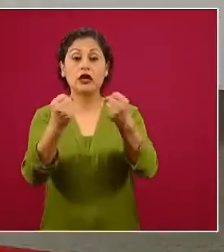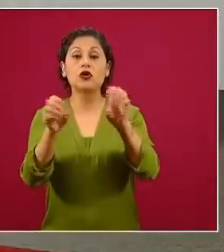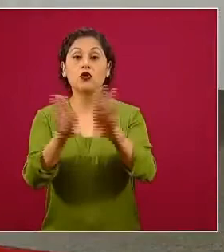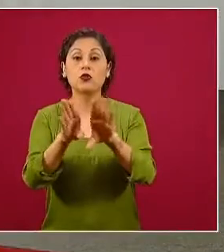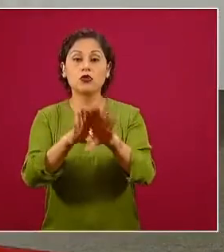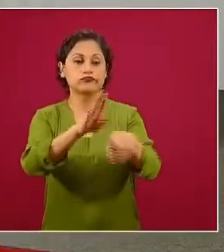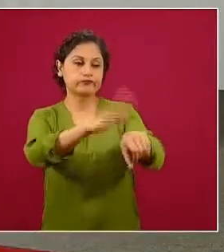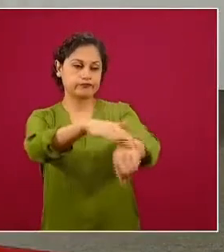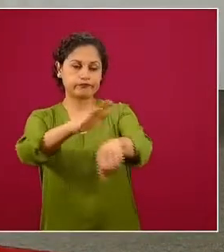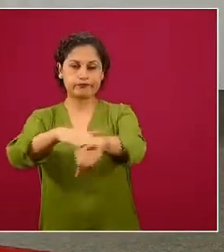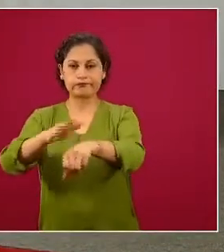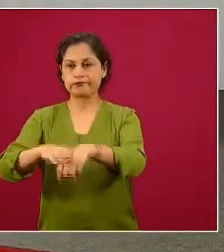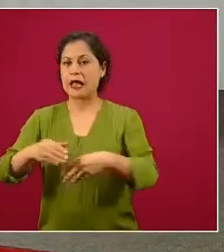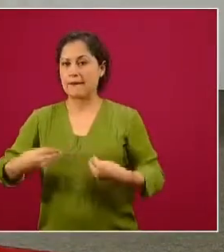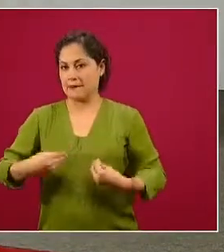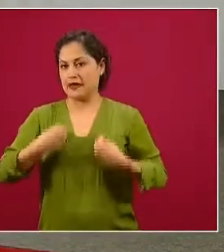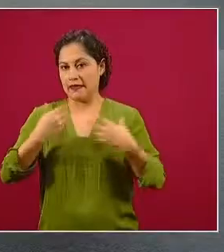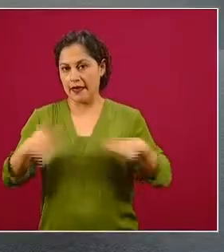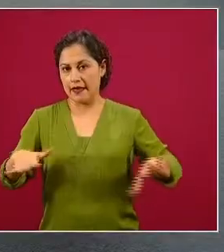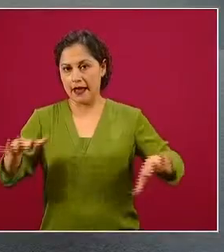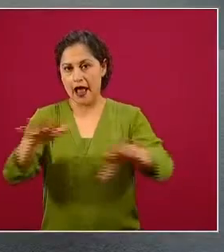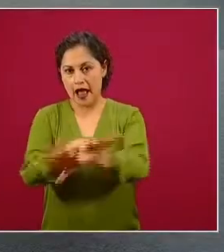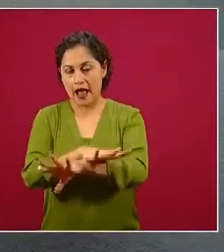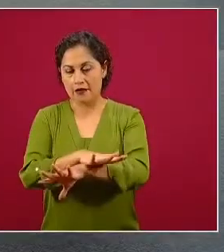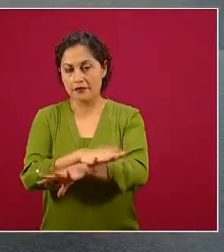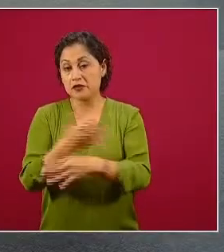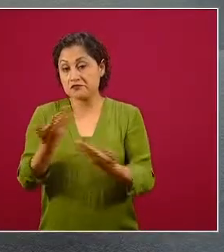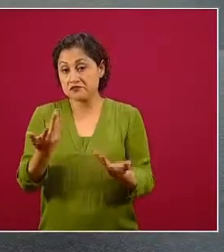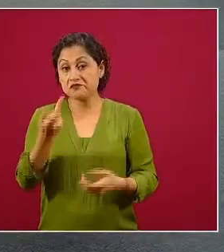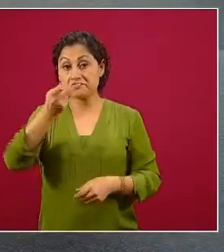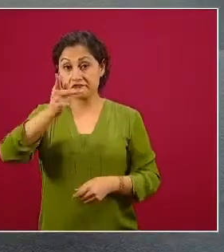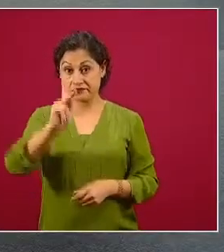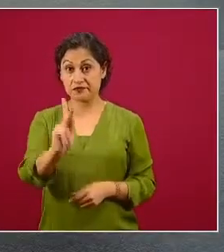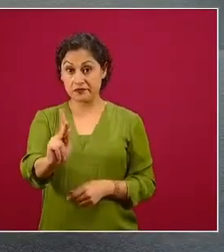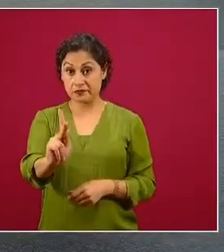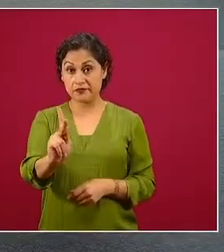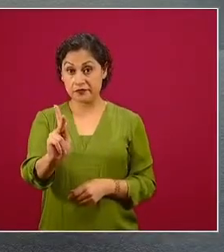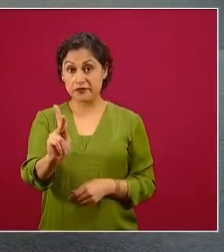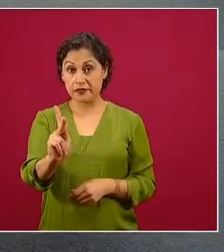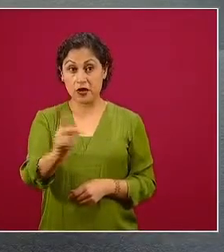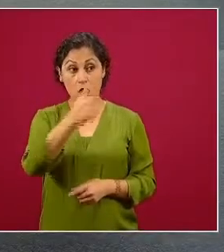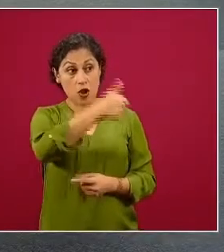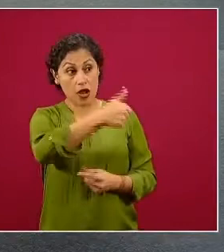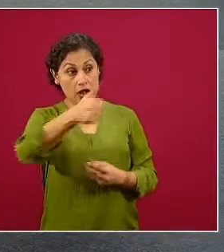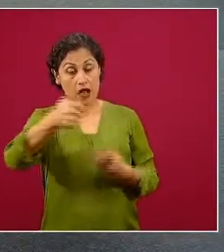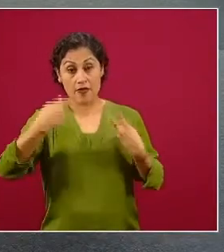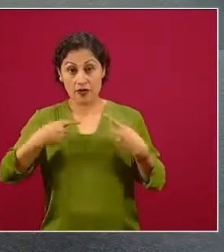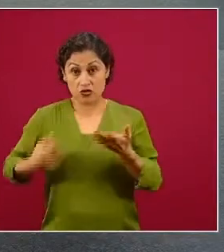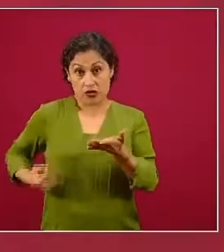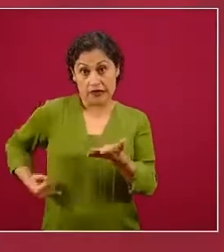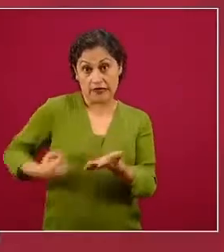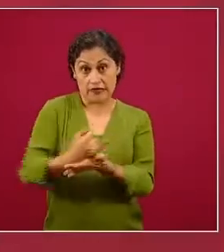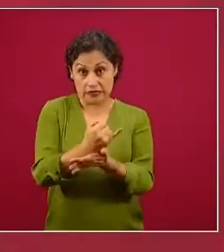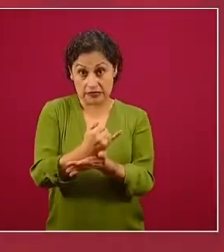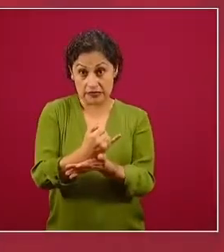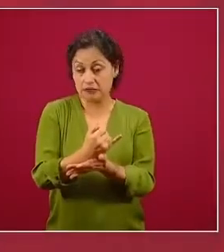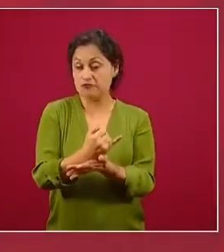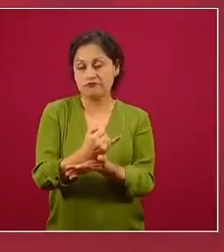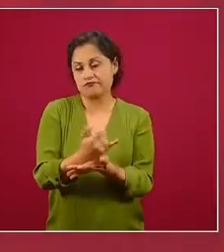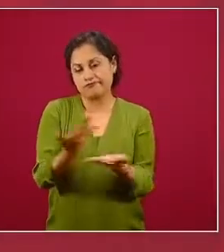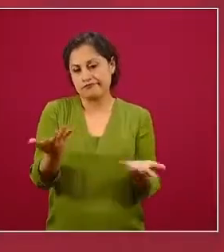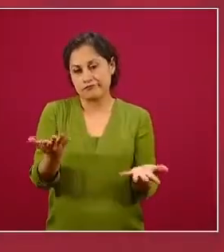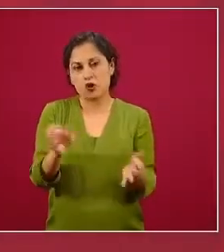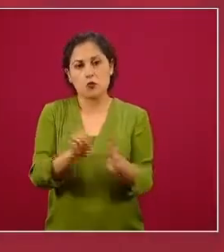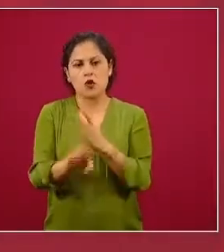veces, los estilos de vida no dependen solamente de lo que se decida individualmente. Yo puedo querer